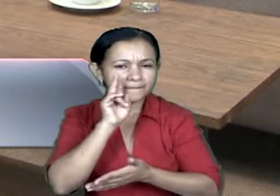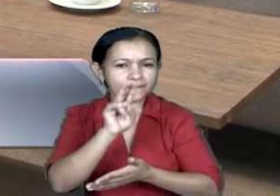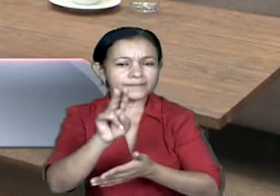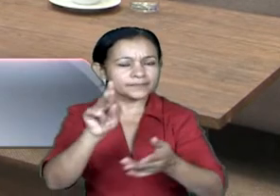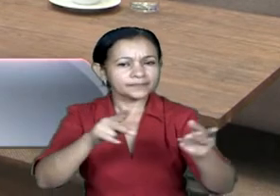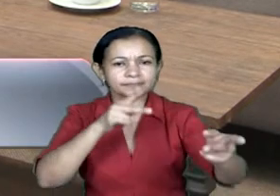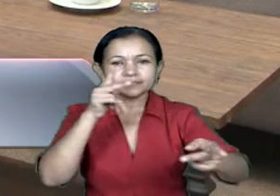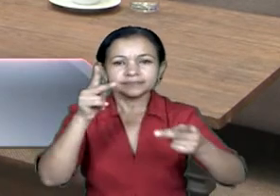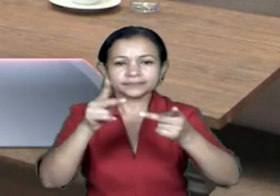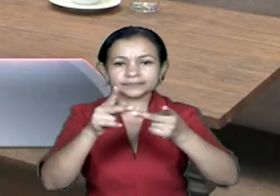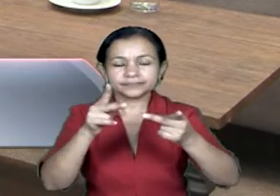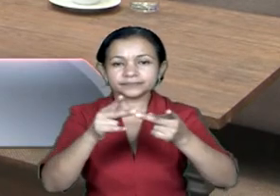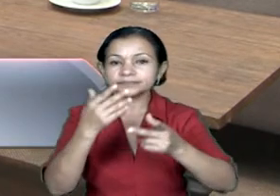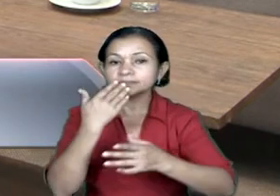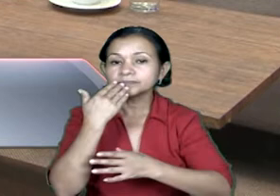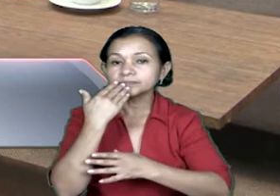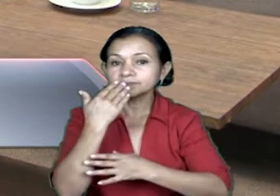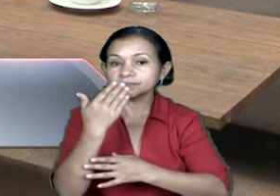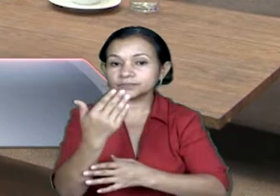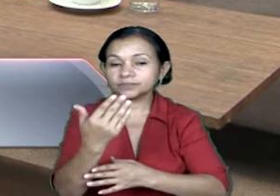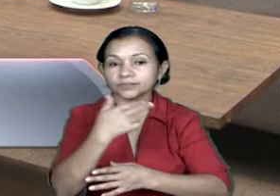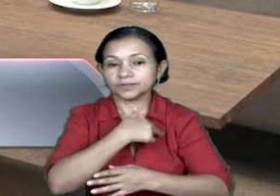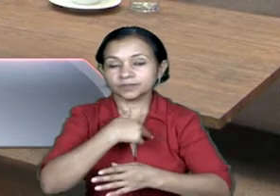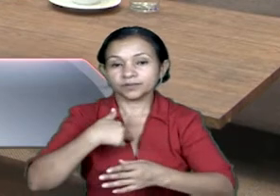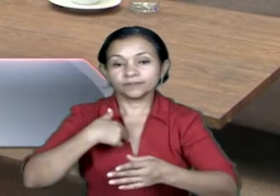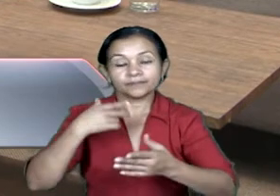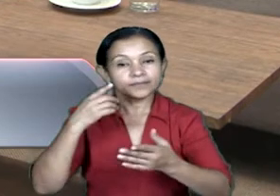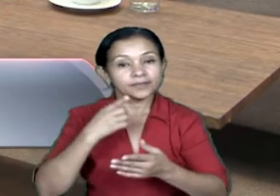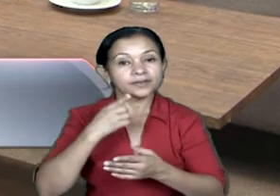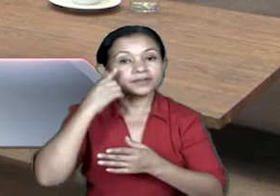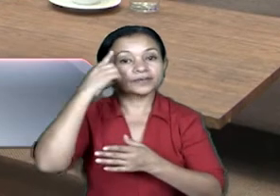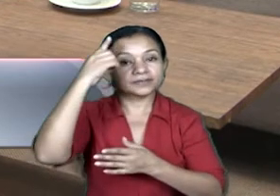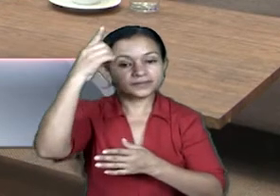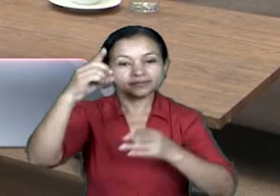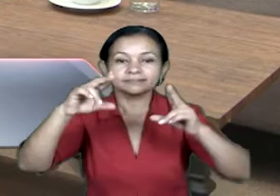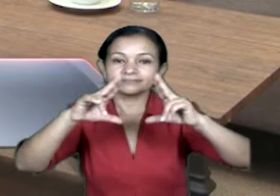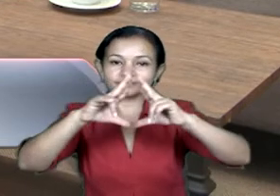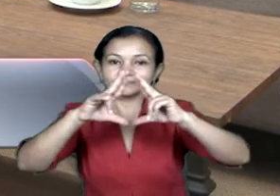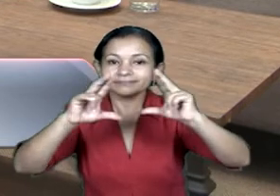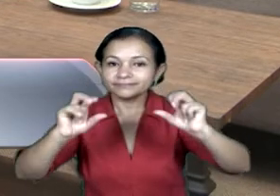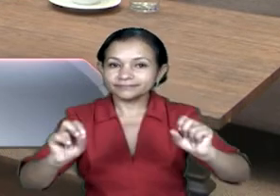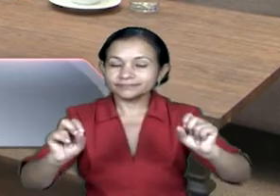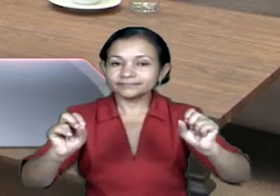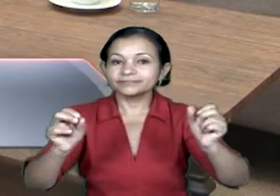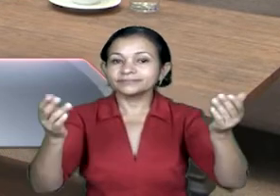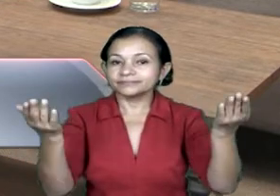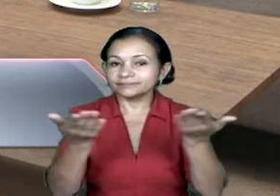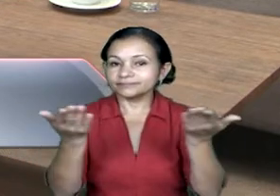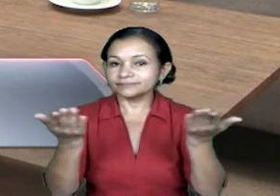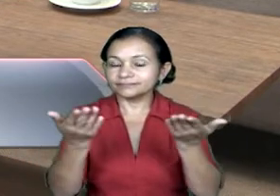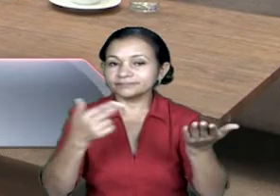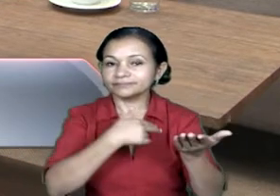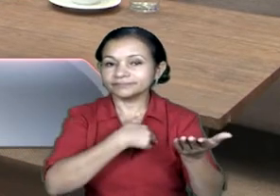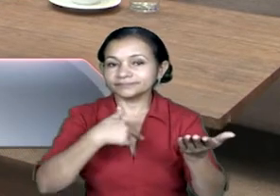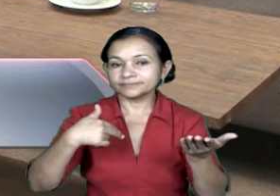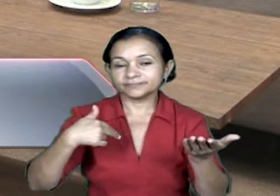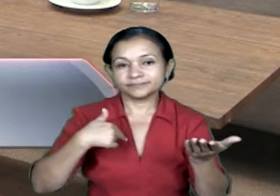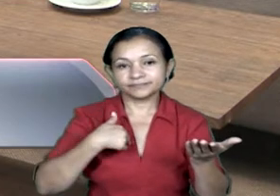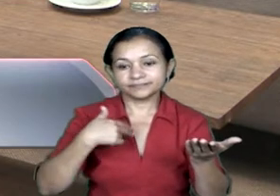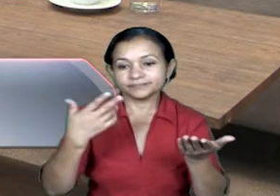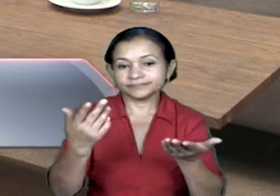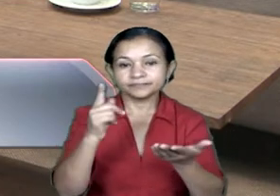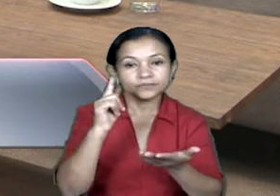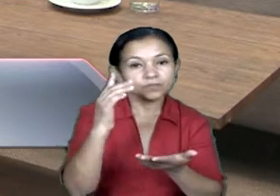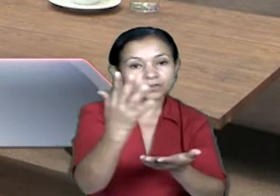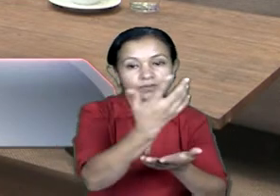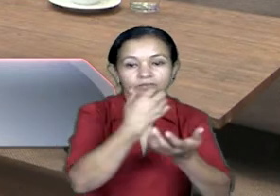y tiene buenas condiciones para desarrollarse acá en Nicaragua. Es decir, que acá tiene todo el